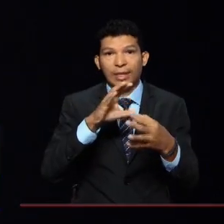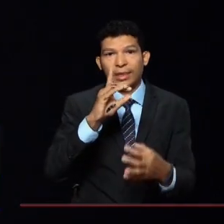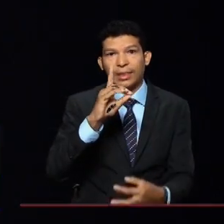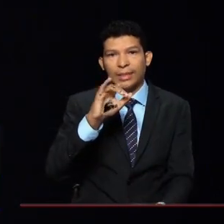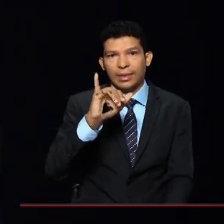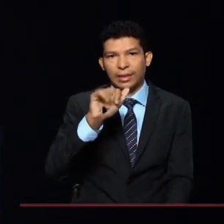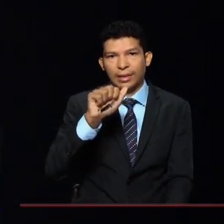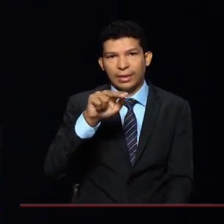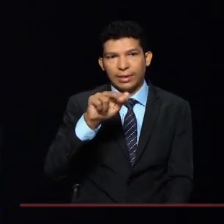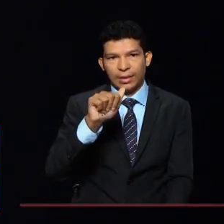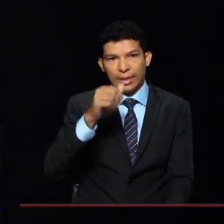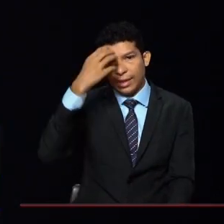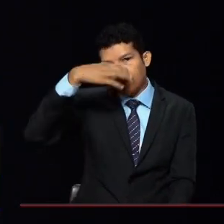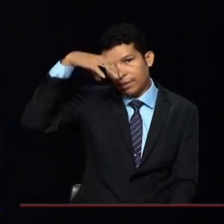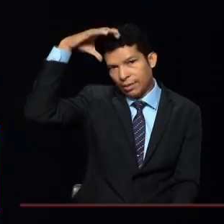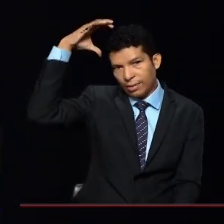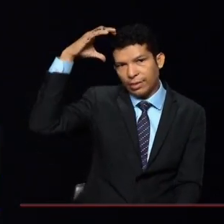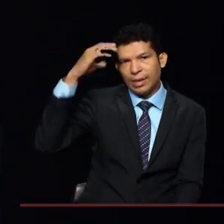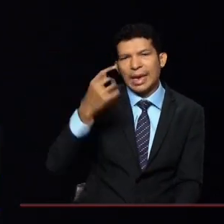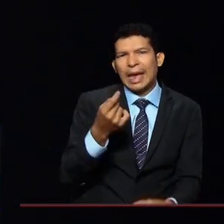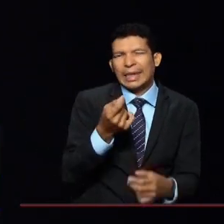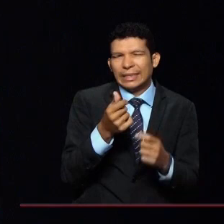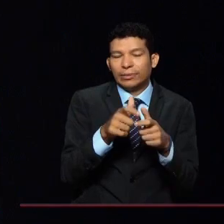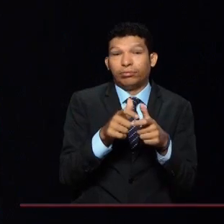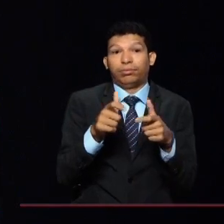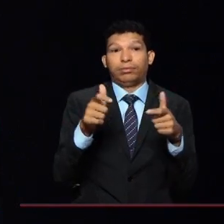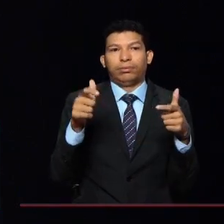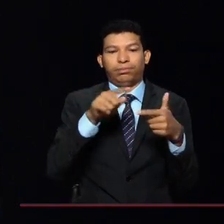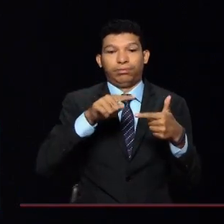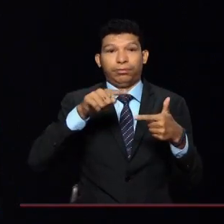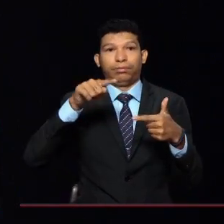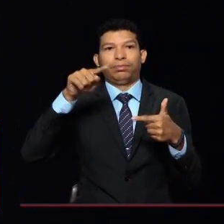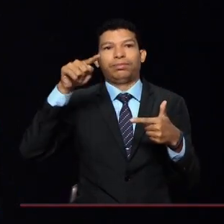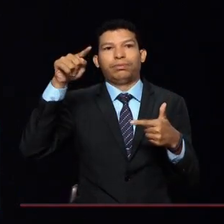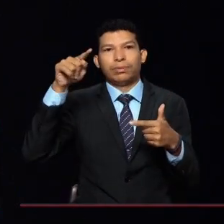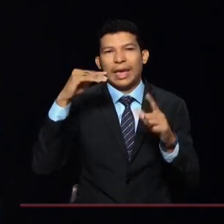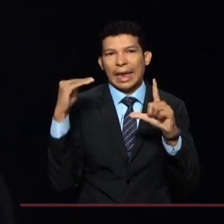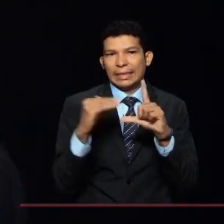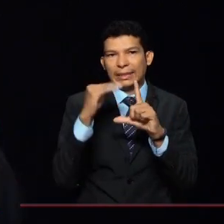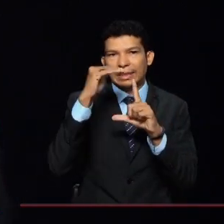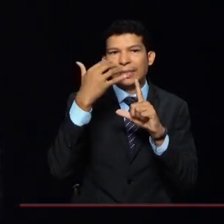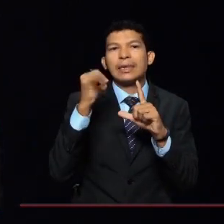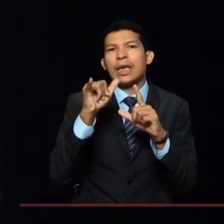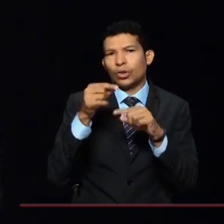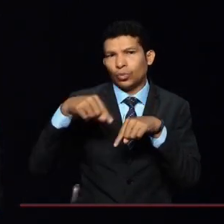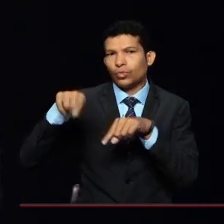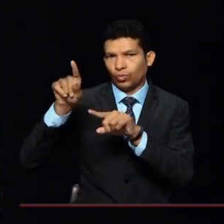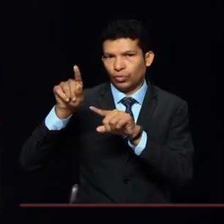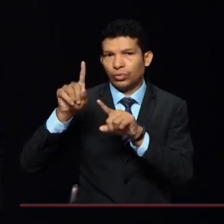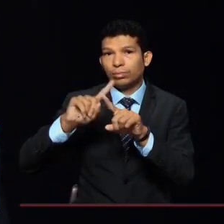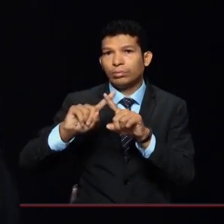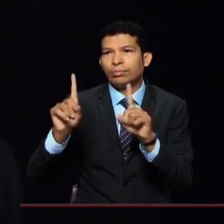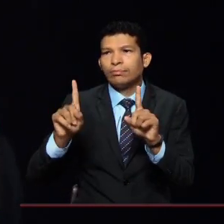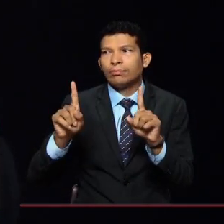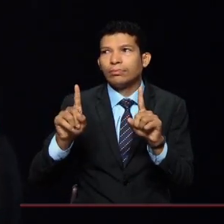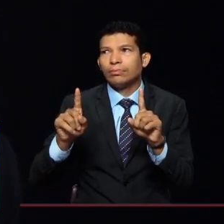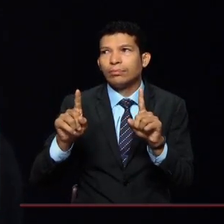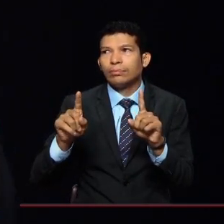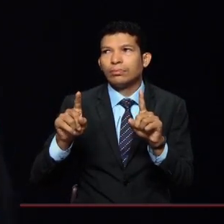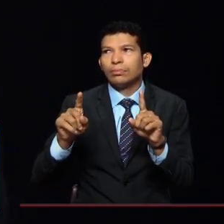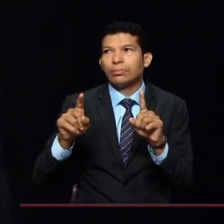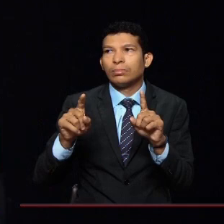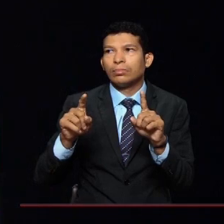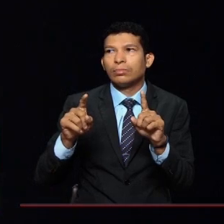giro en la campaña de Eder que hace que lo hace crecer rápidamente en unos estratos que ya eran de él, pero inmediatamente